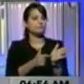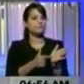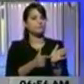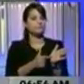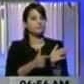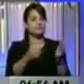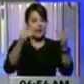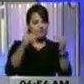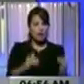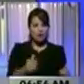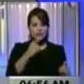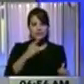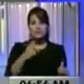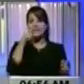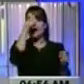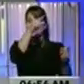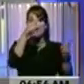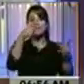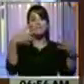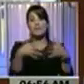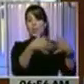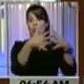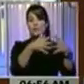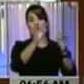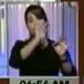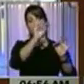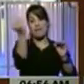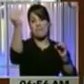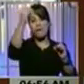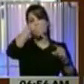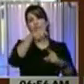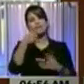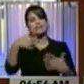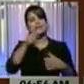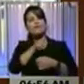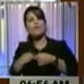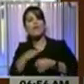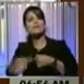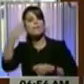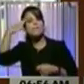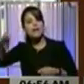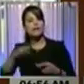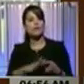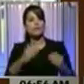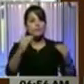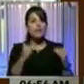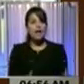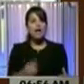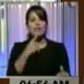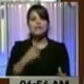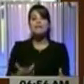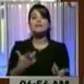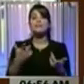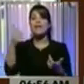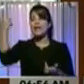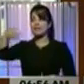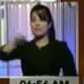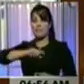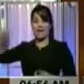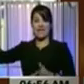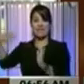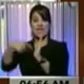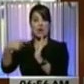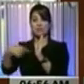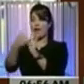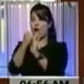Tasa de interés alzada en Estados Unidos impacta en la economía de México. Amnistía de la deuda descartada en España. Obviamente España no